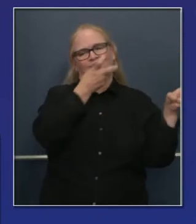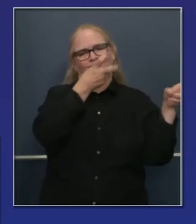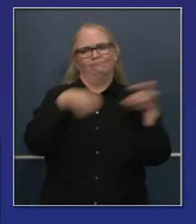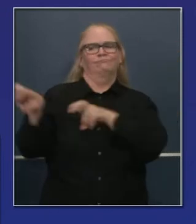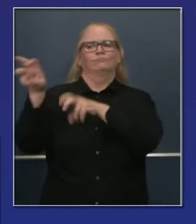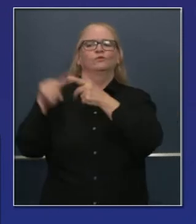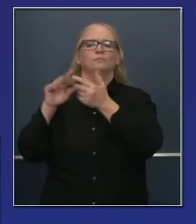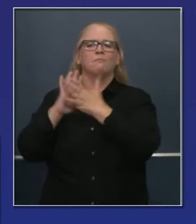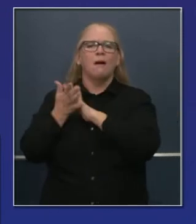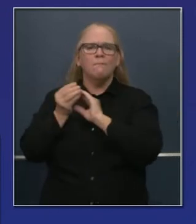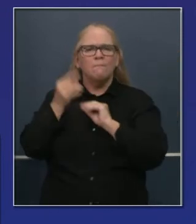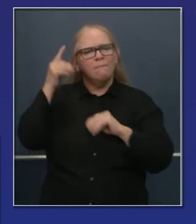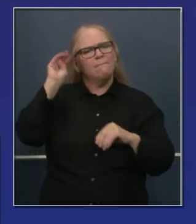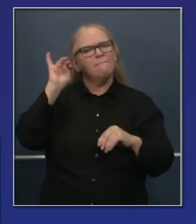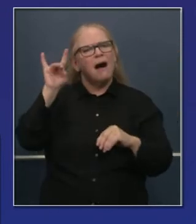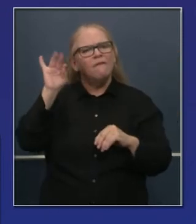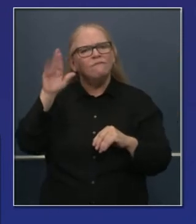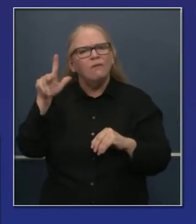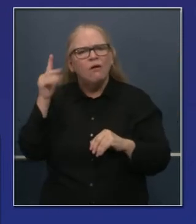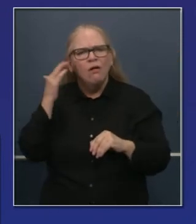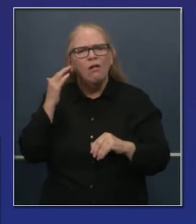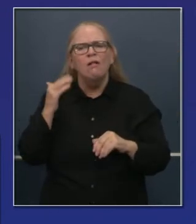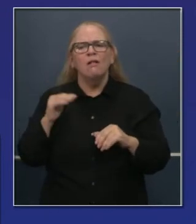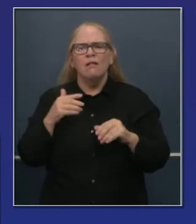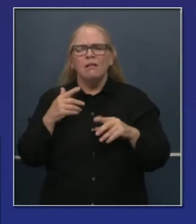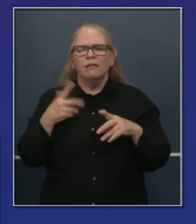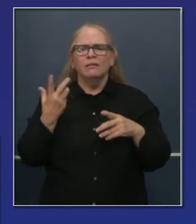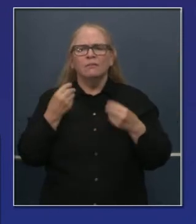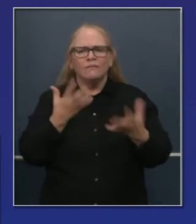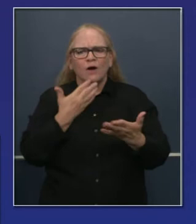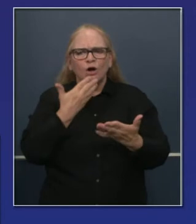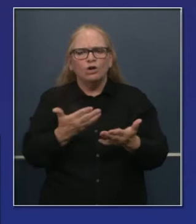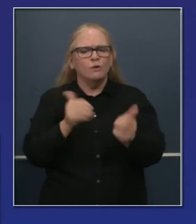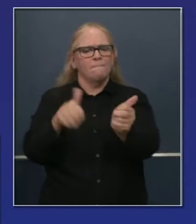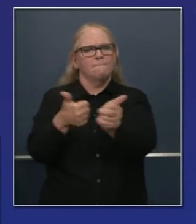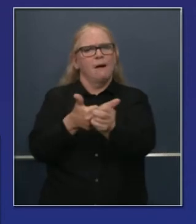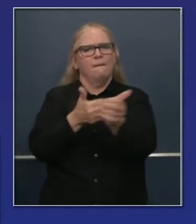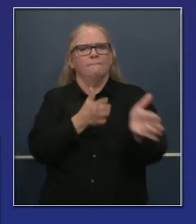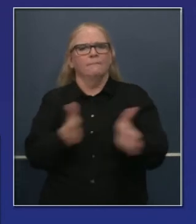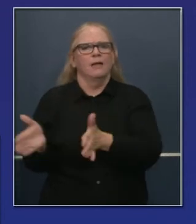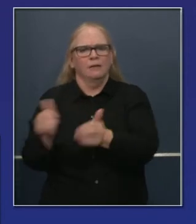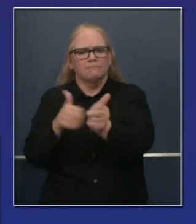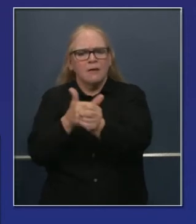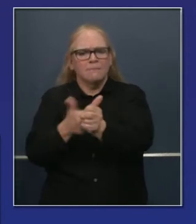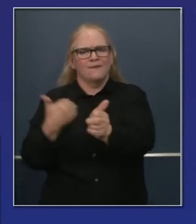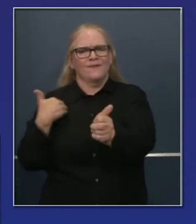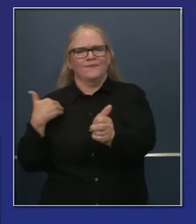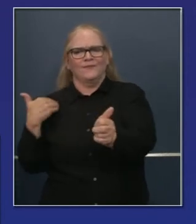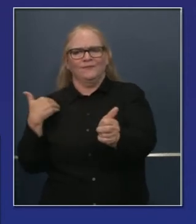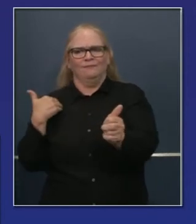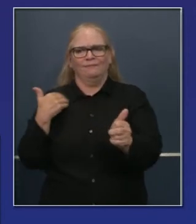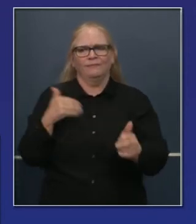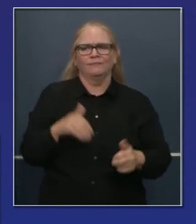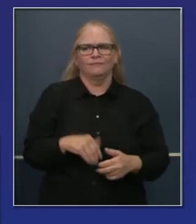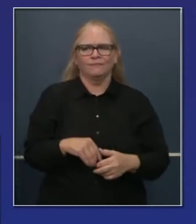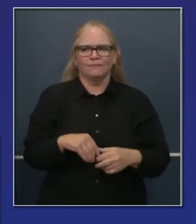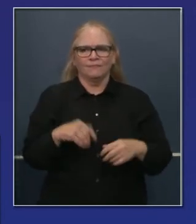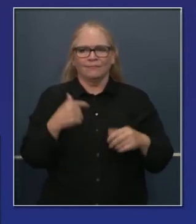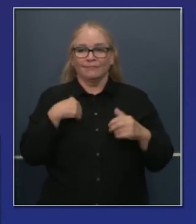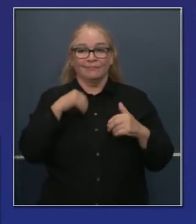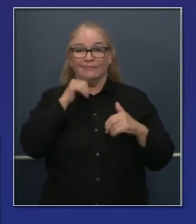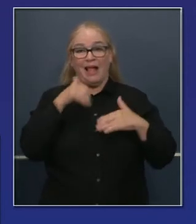estar más conscientes respecto a nuestra capacidad de dar energía secundaria y de